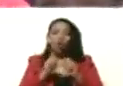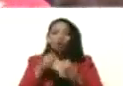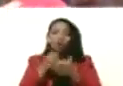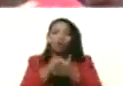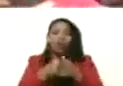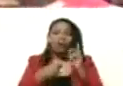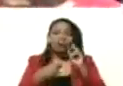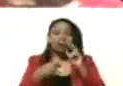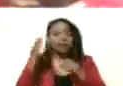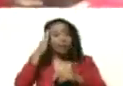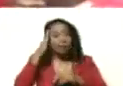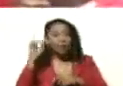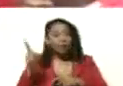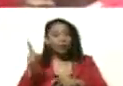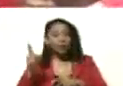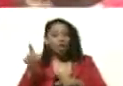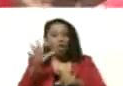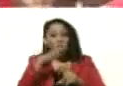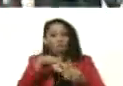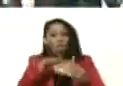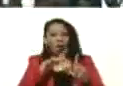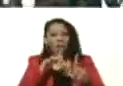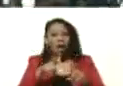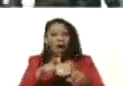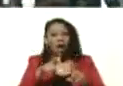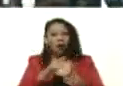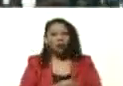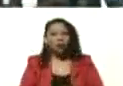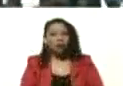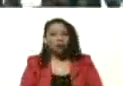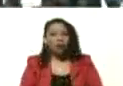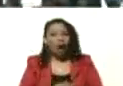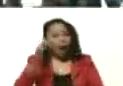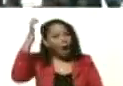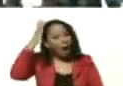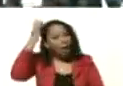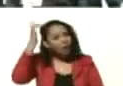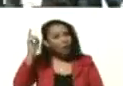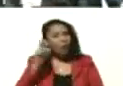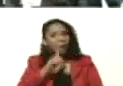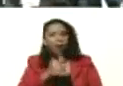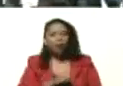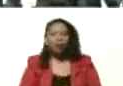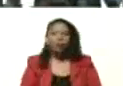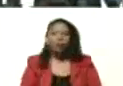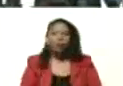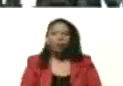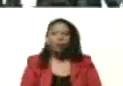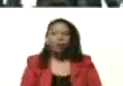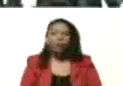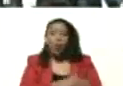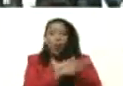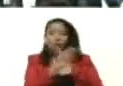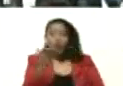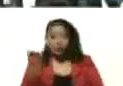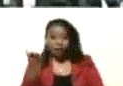cuenta su perversión, su perversidad, su maldad. Históricamente ha sido así. Ustedes